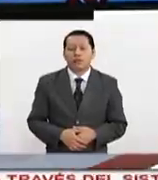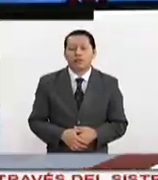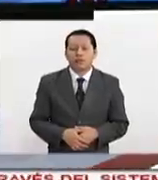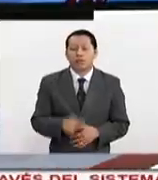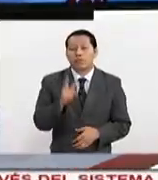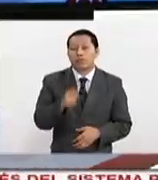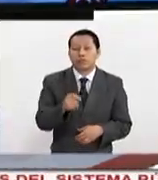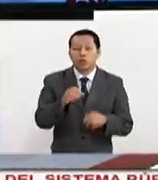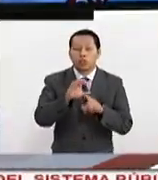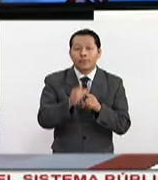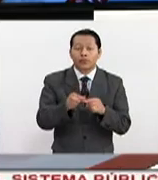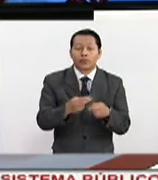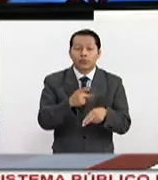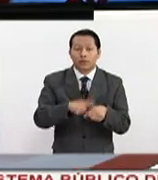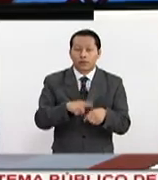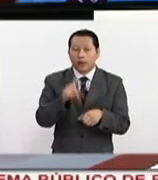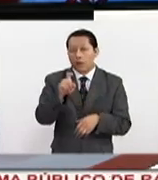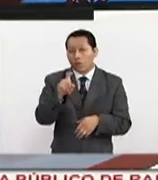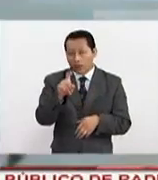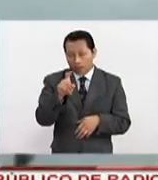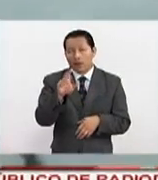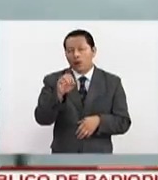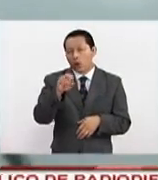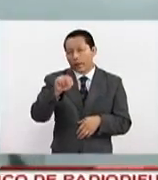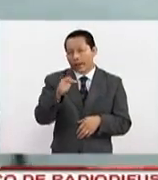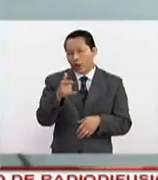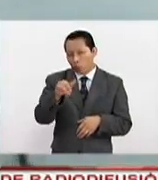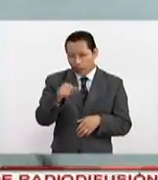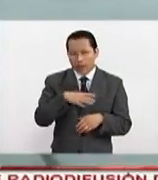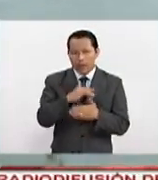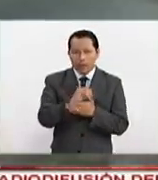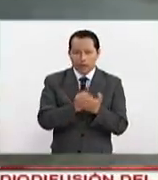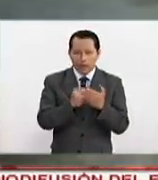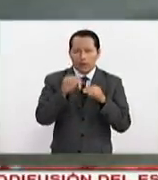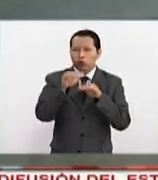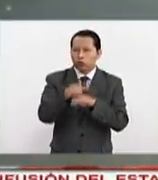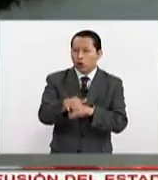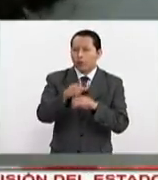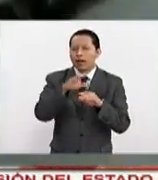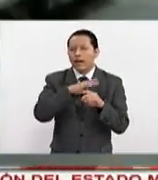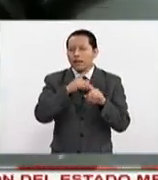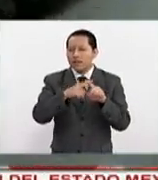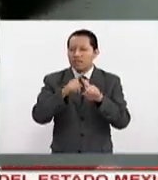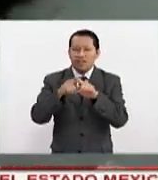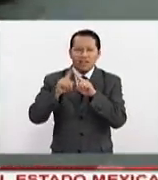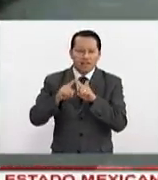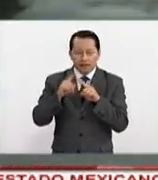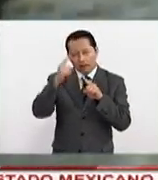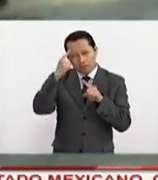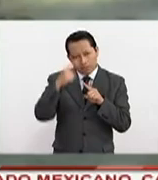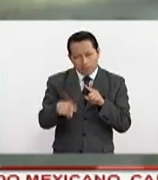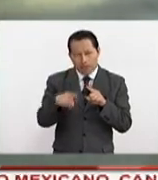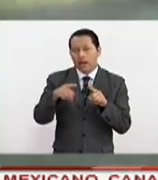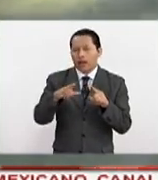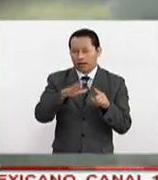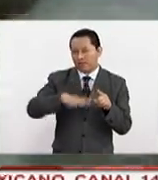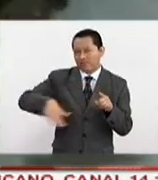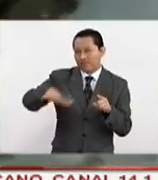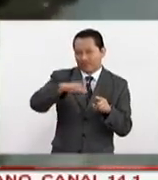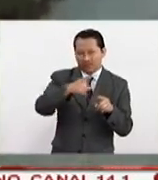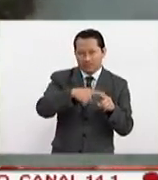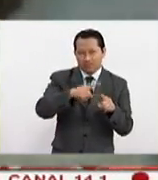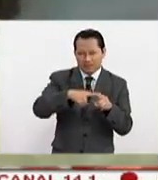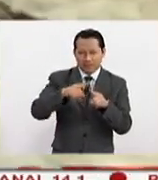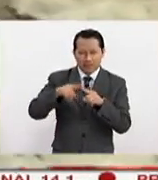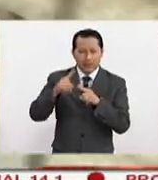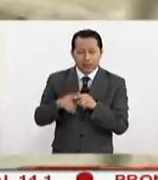Por su parte, la Comisión Nacional del Agua presentó un informe sobre las afectaciones en los diversos sistemas de abastecimiento, así como un registro